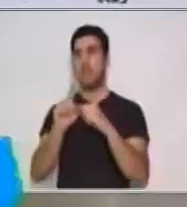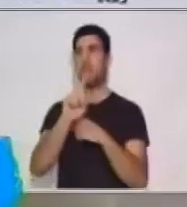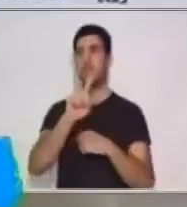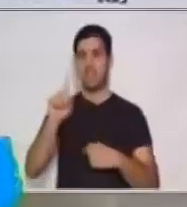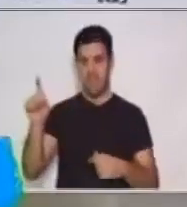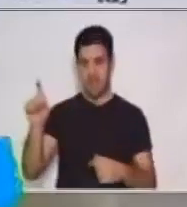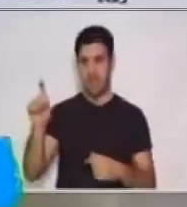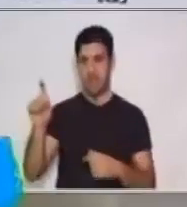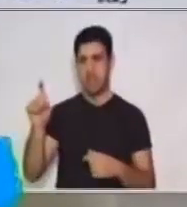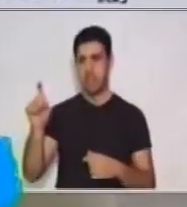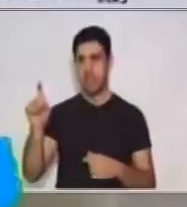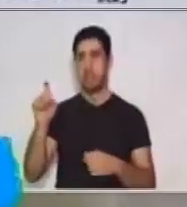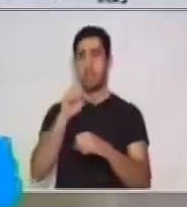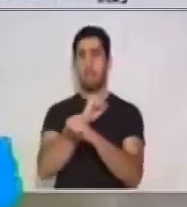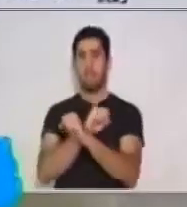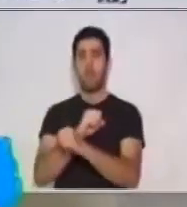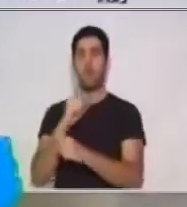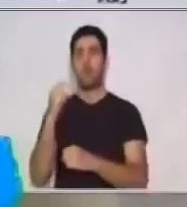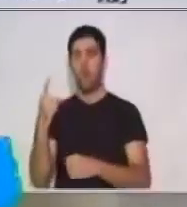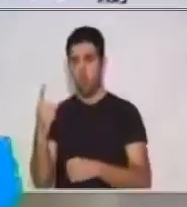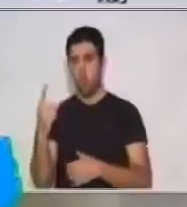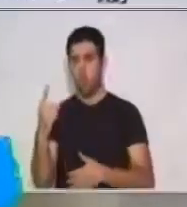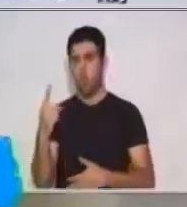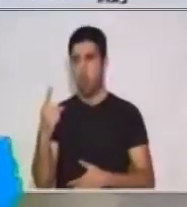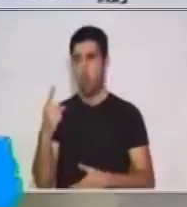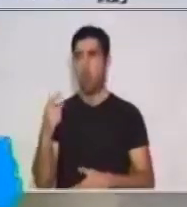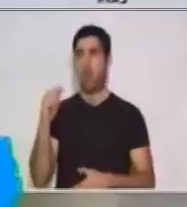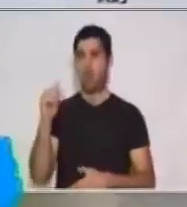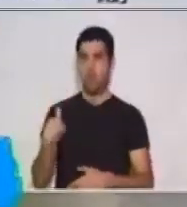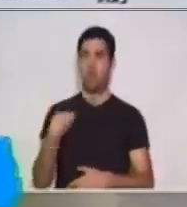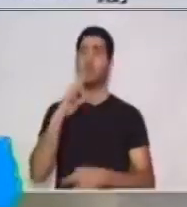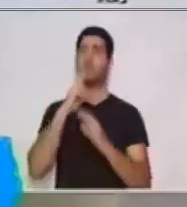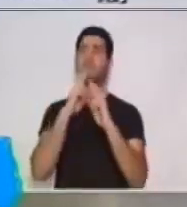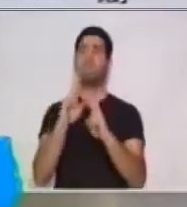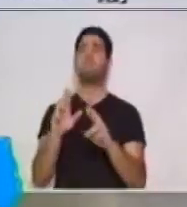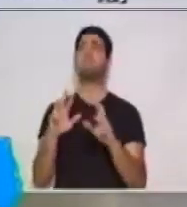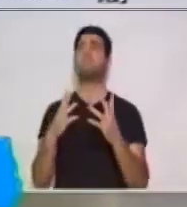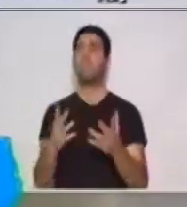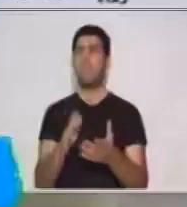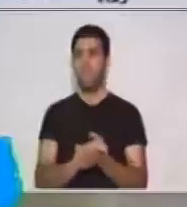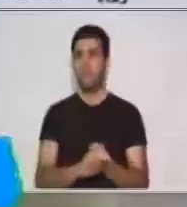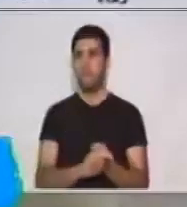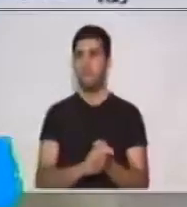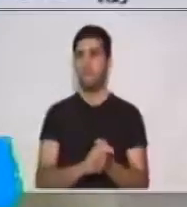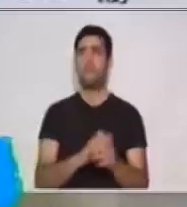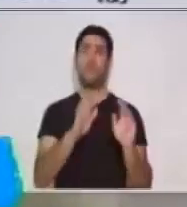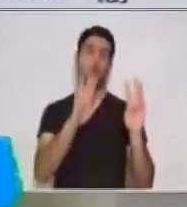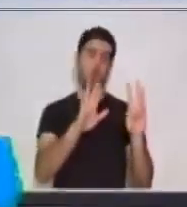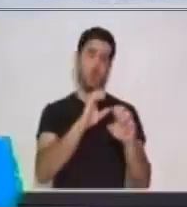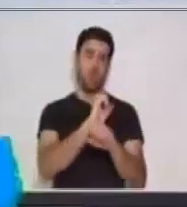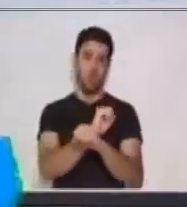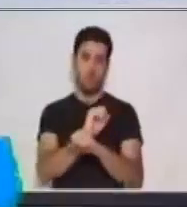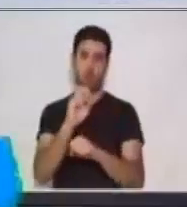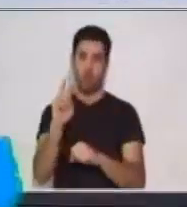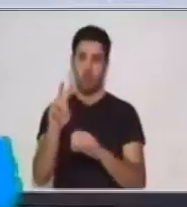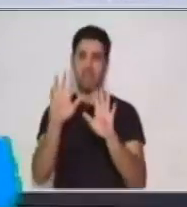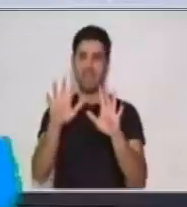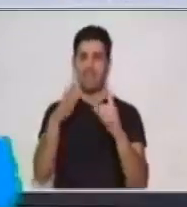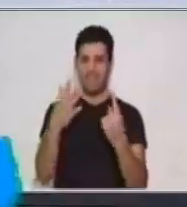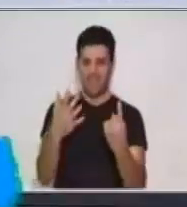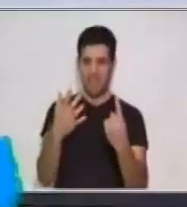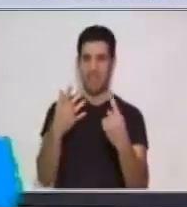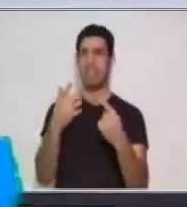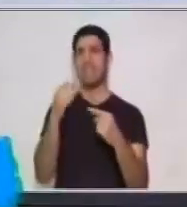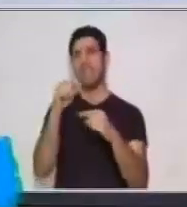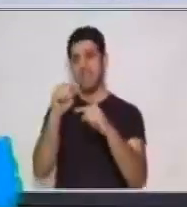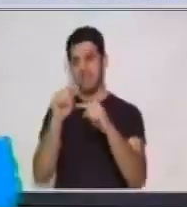entre 100 por 1, que es 100. Ahora puedo decir que 8 por 2 es 16 y me